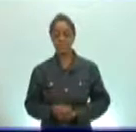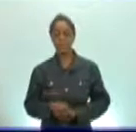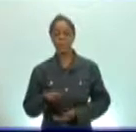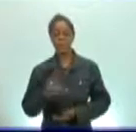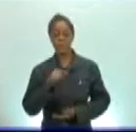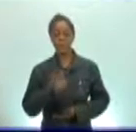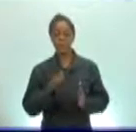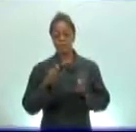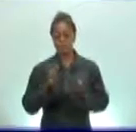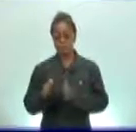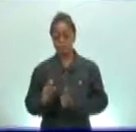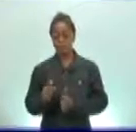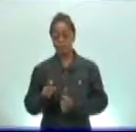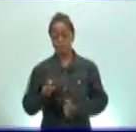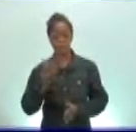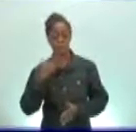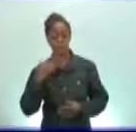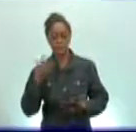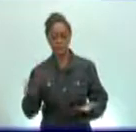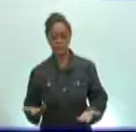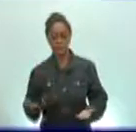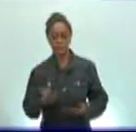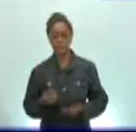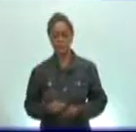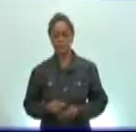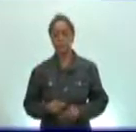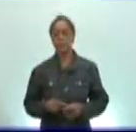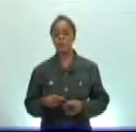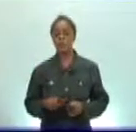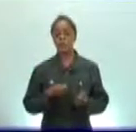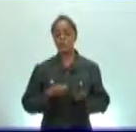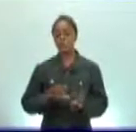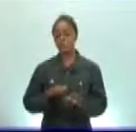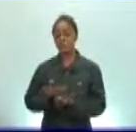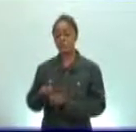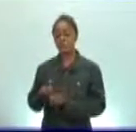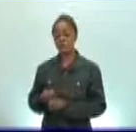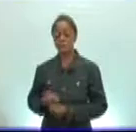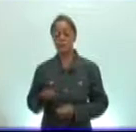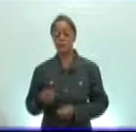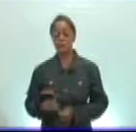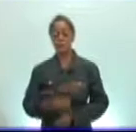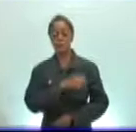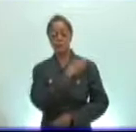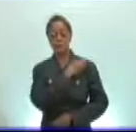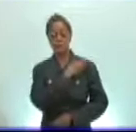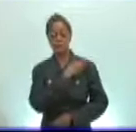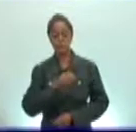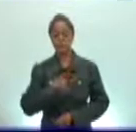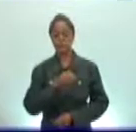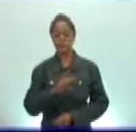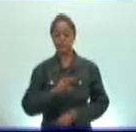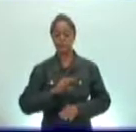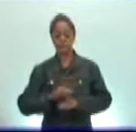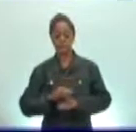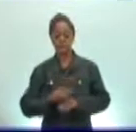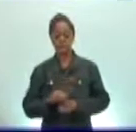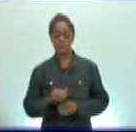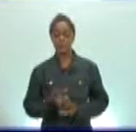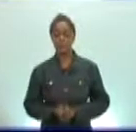esta etapa se caracterizó por el asesinato de los líderes obreros y